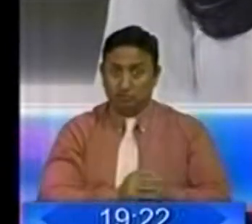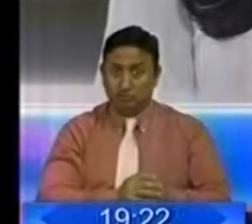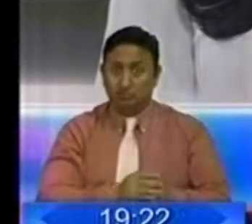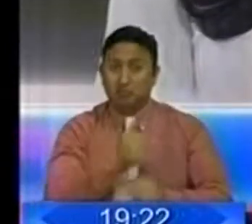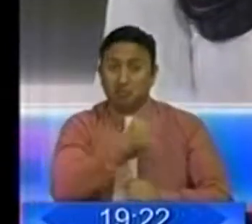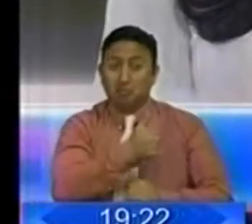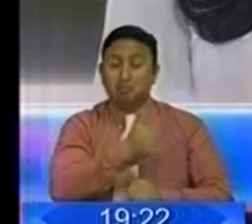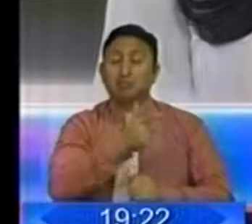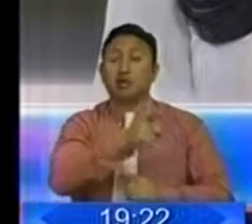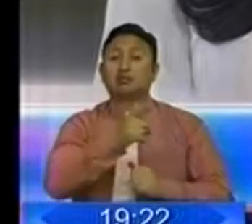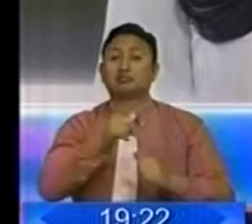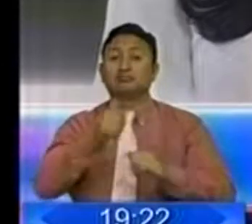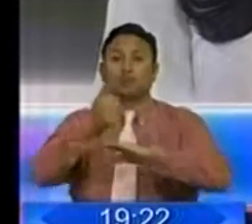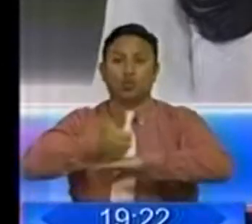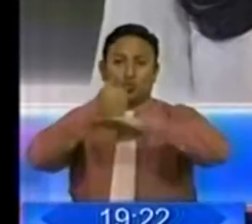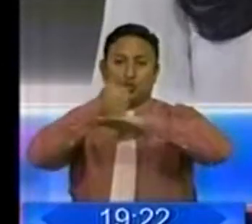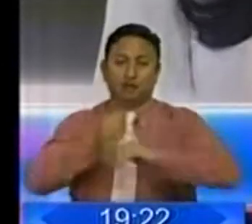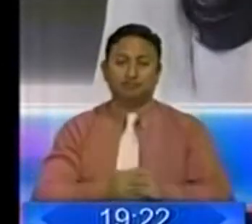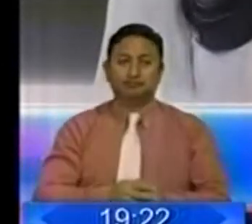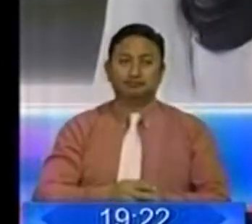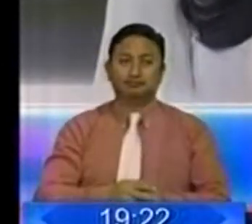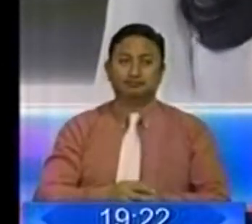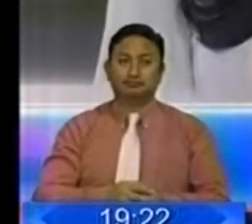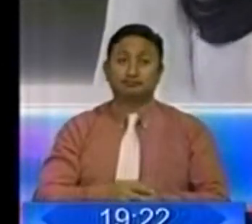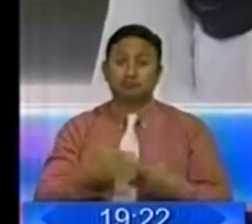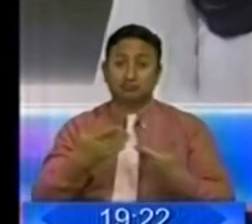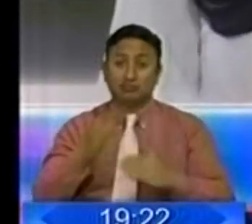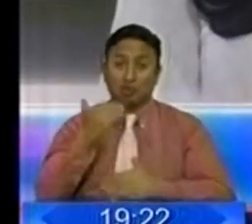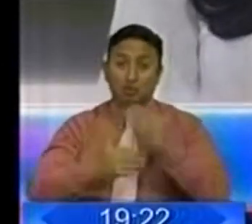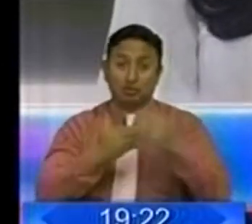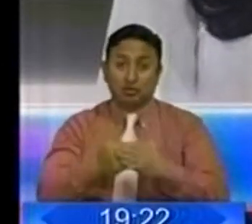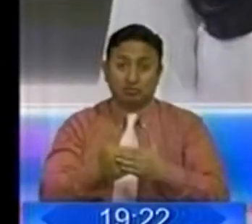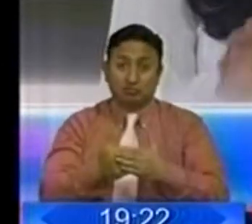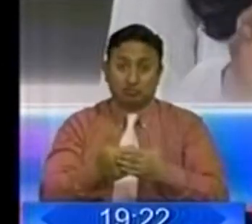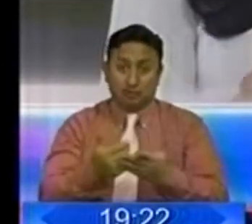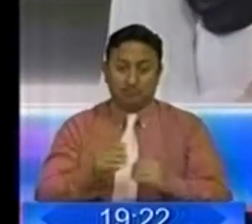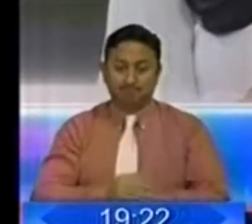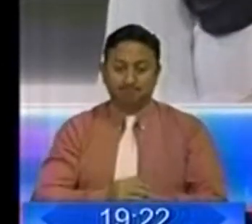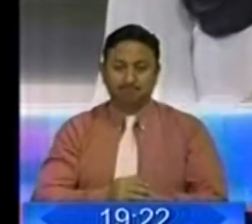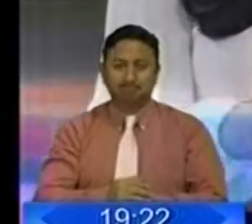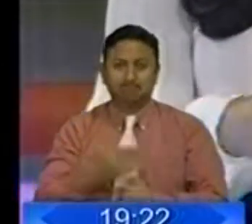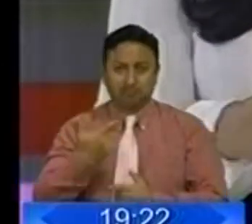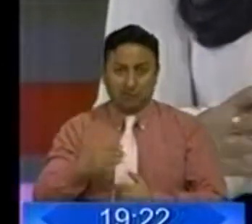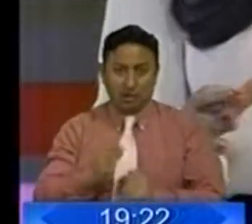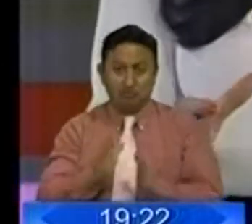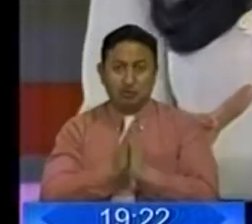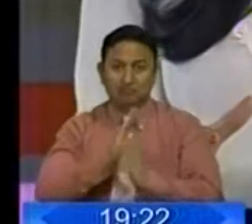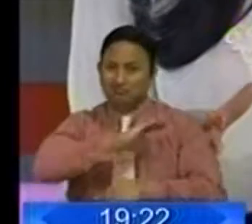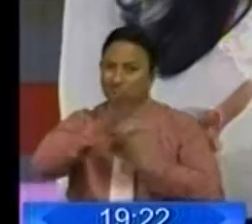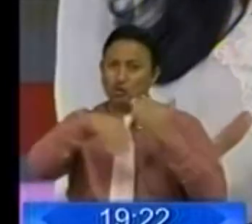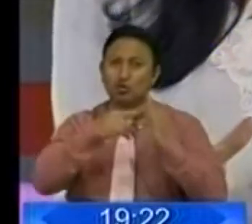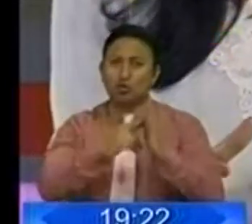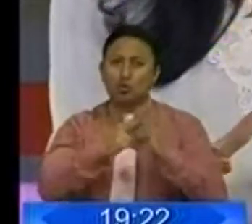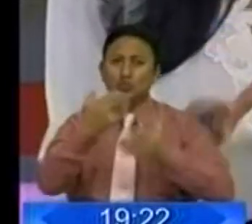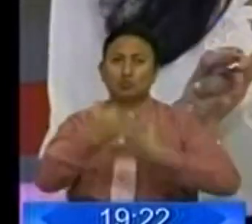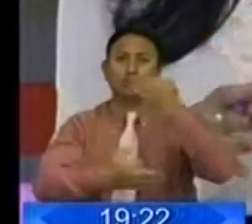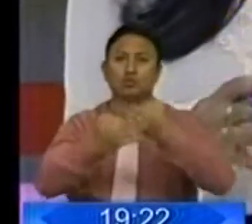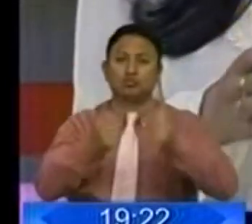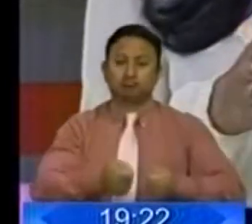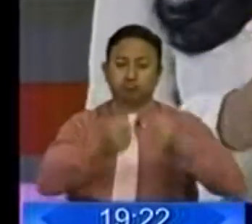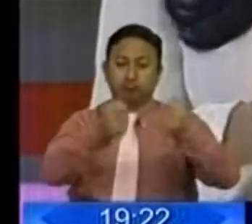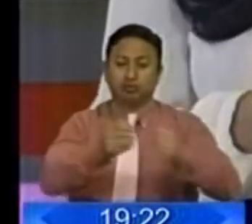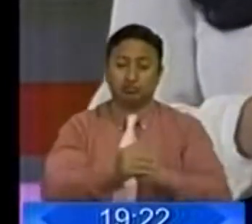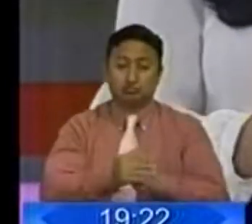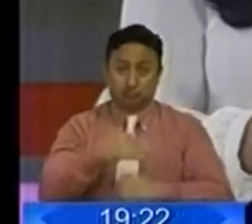la legislación vigente y con el debido proceso. Hemos presentado todos los recursos jurídicos a los